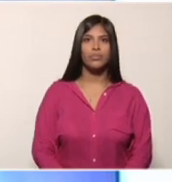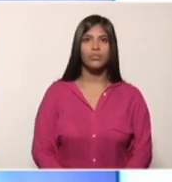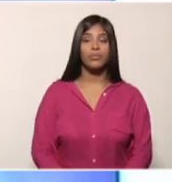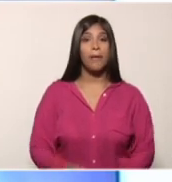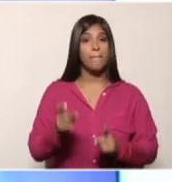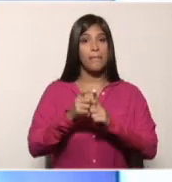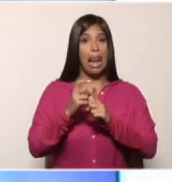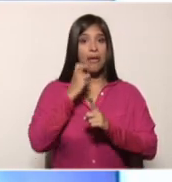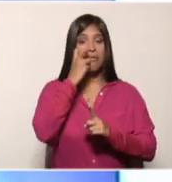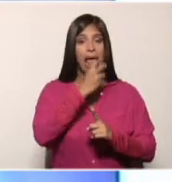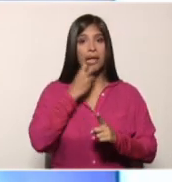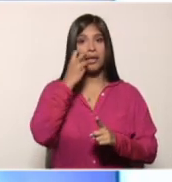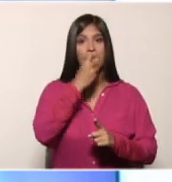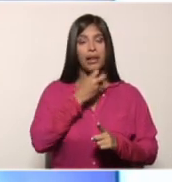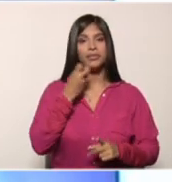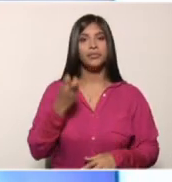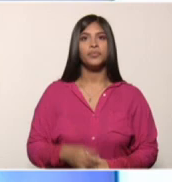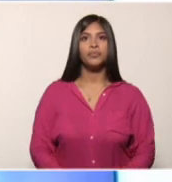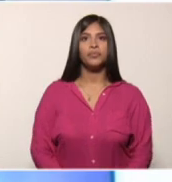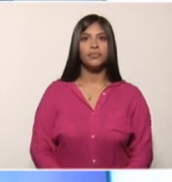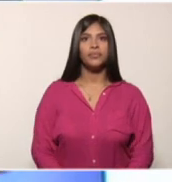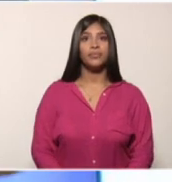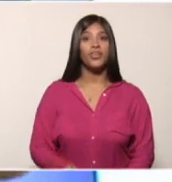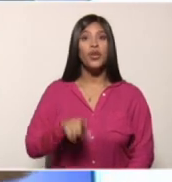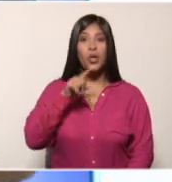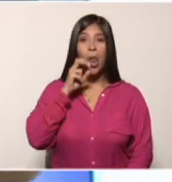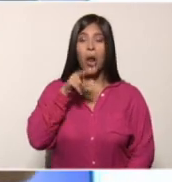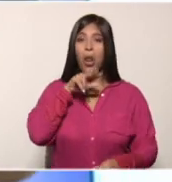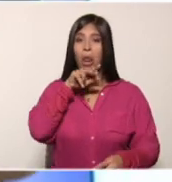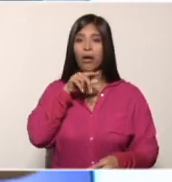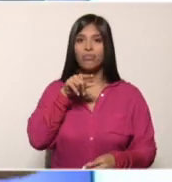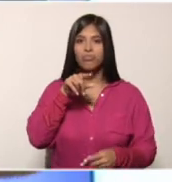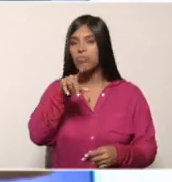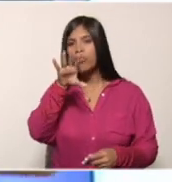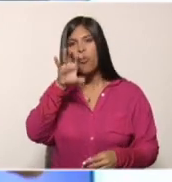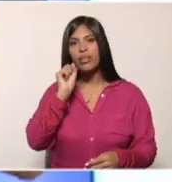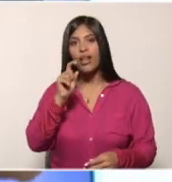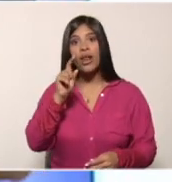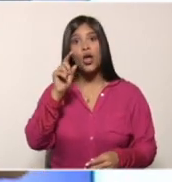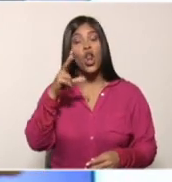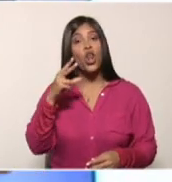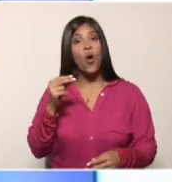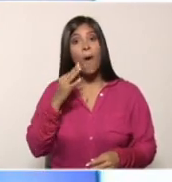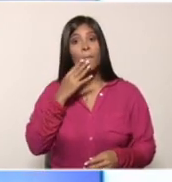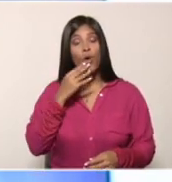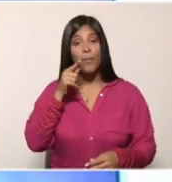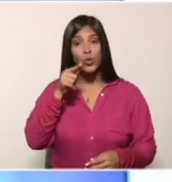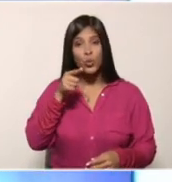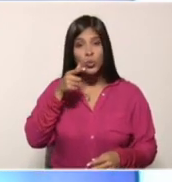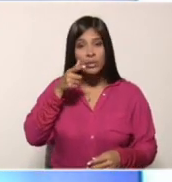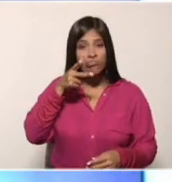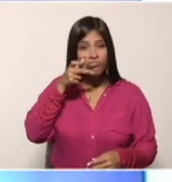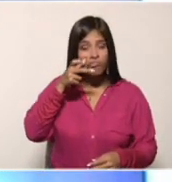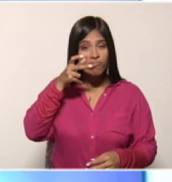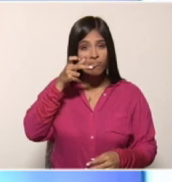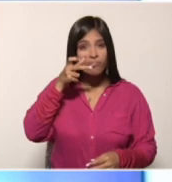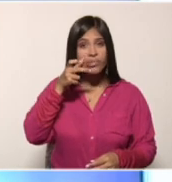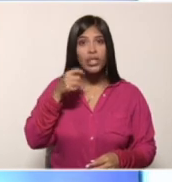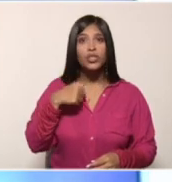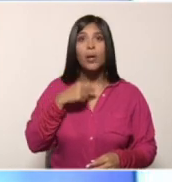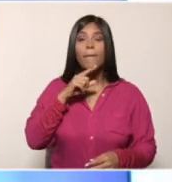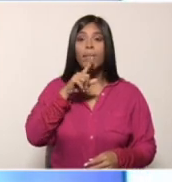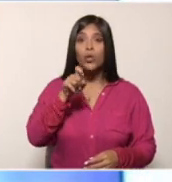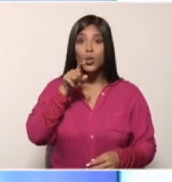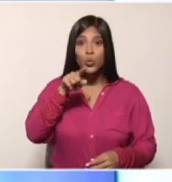share with your family. ¿No entendieron? ¿O sí? Si están pendientes es fácil. Simplemente les pregunté que